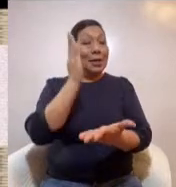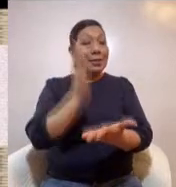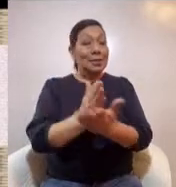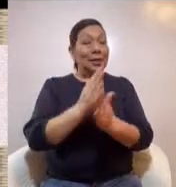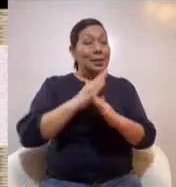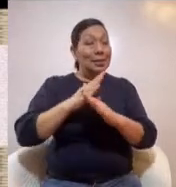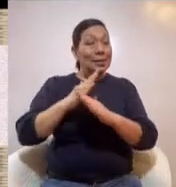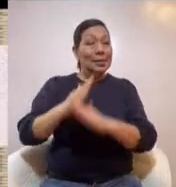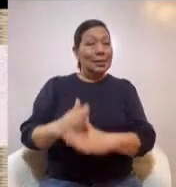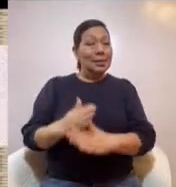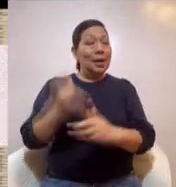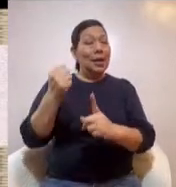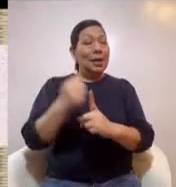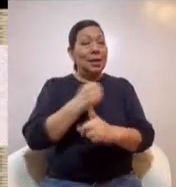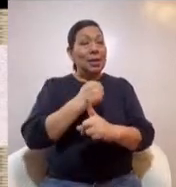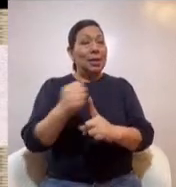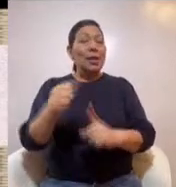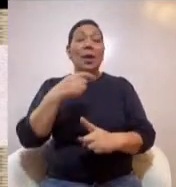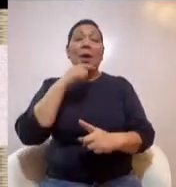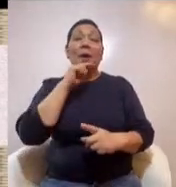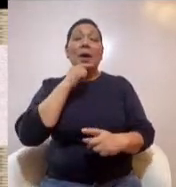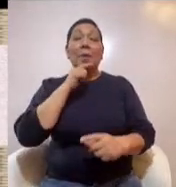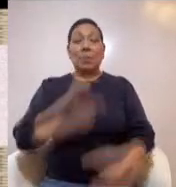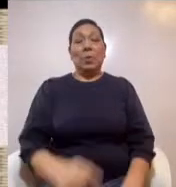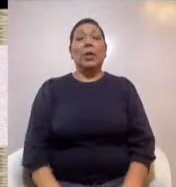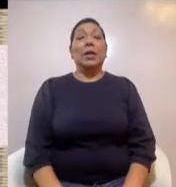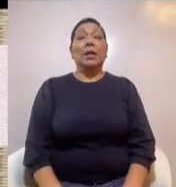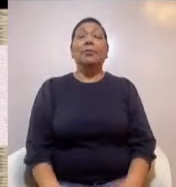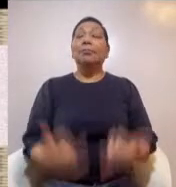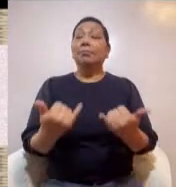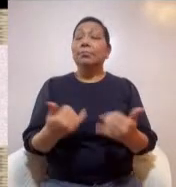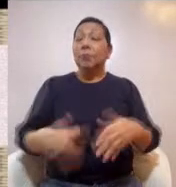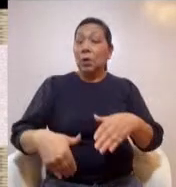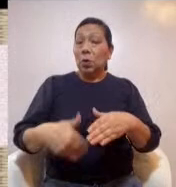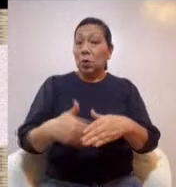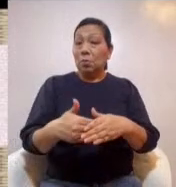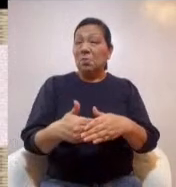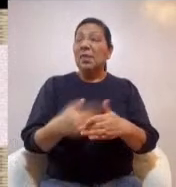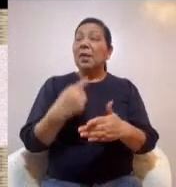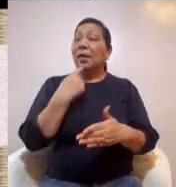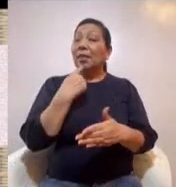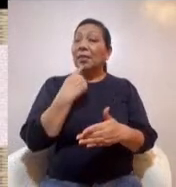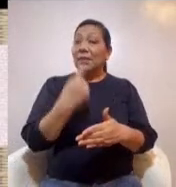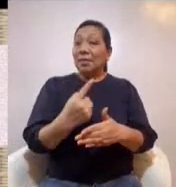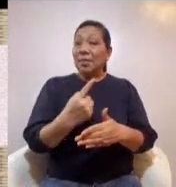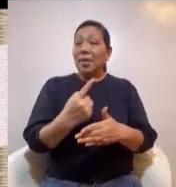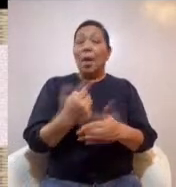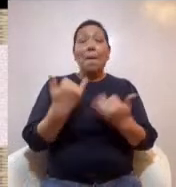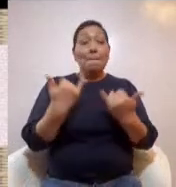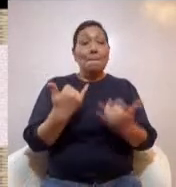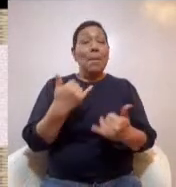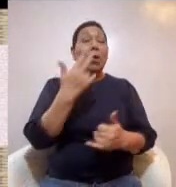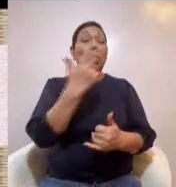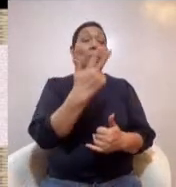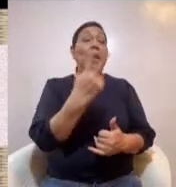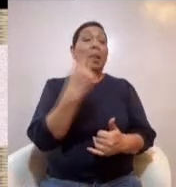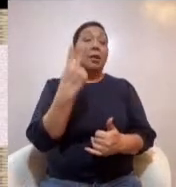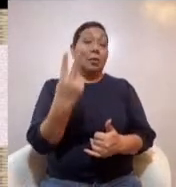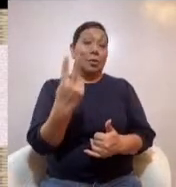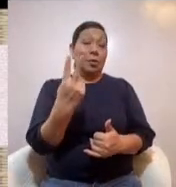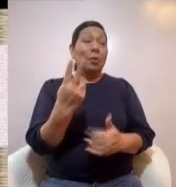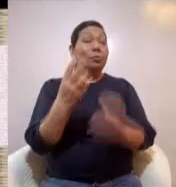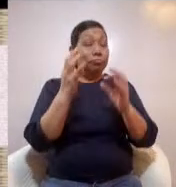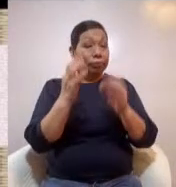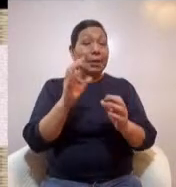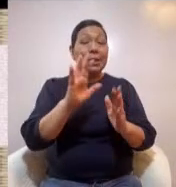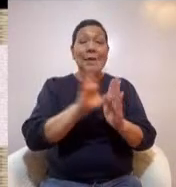prevenir, sancionar y erradicar la violencia contra las mujeres. Esta convención, ratificada actualmente por